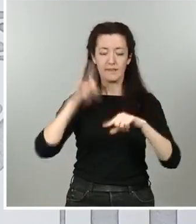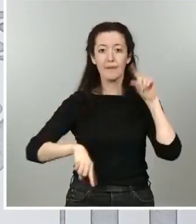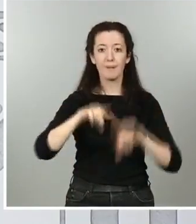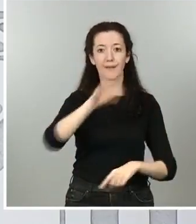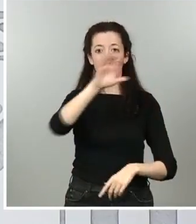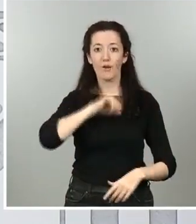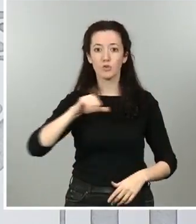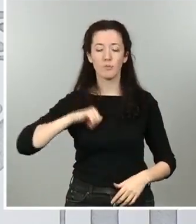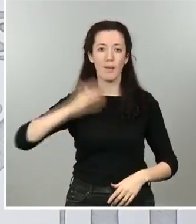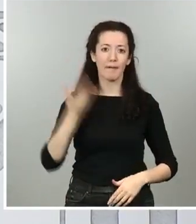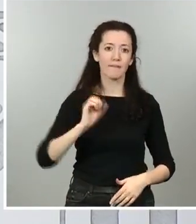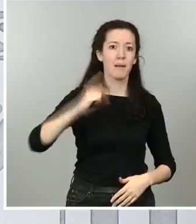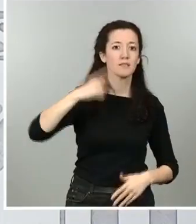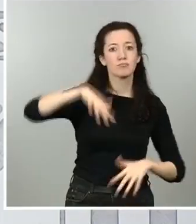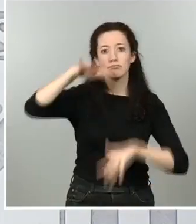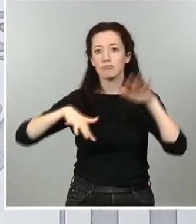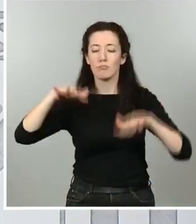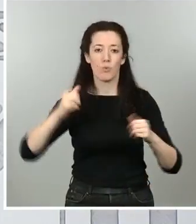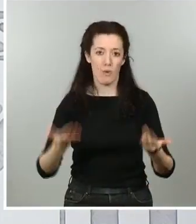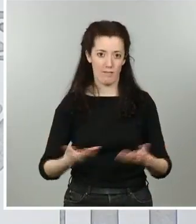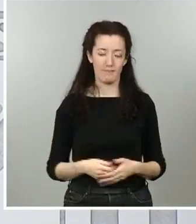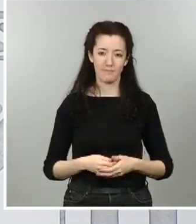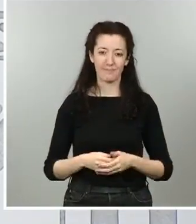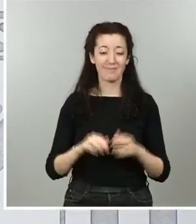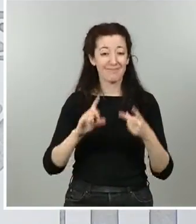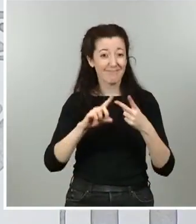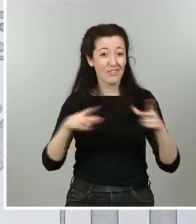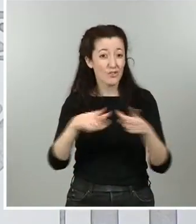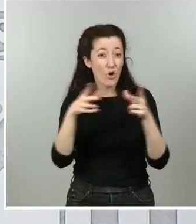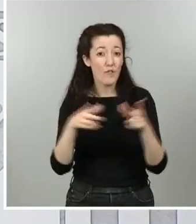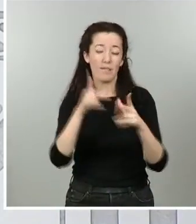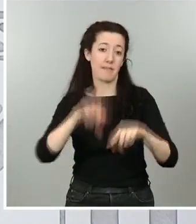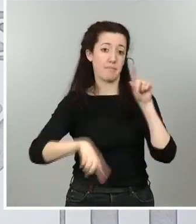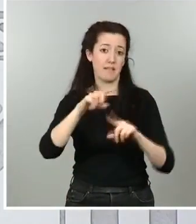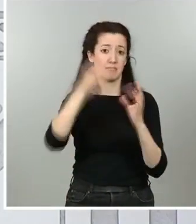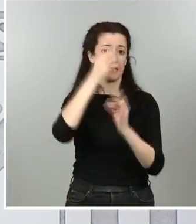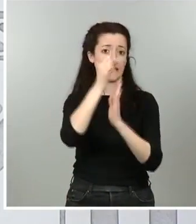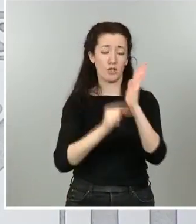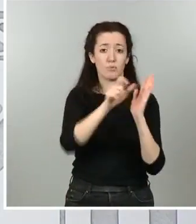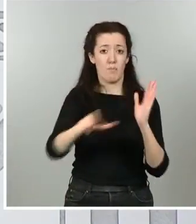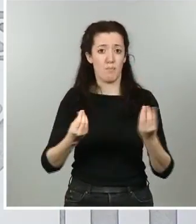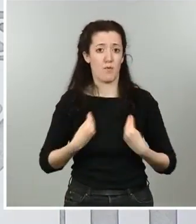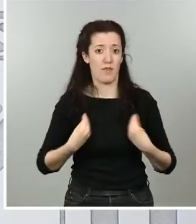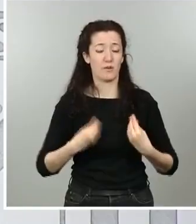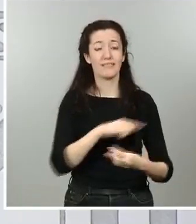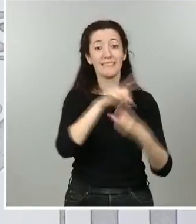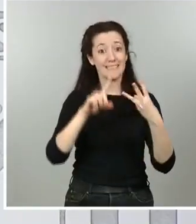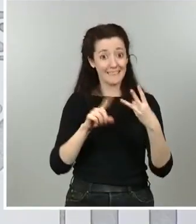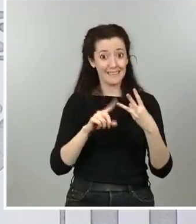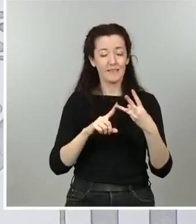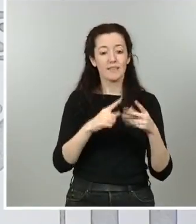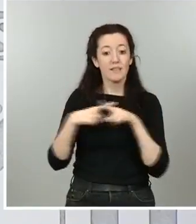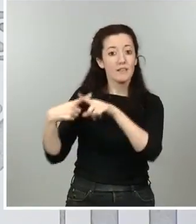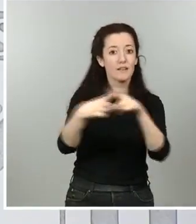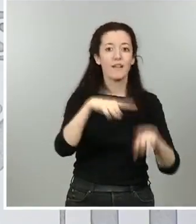social se repartirá por criterios poblacionales y los recursos derivados de la menor recaudación se asignarán en función de los datos de